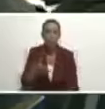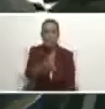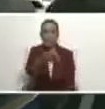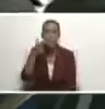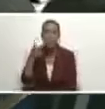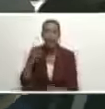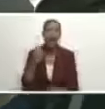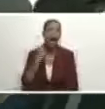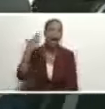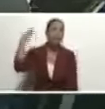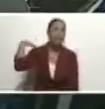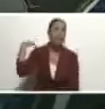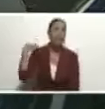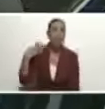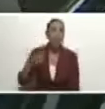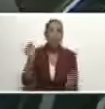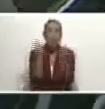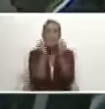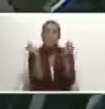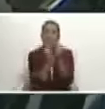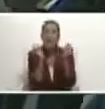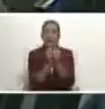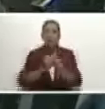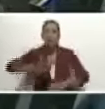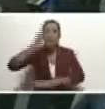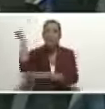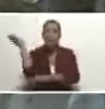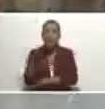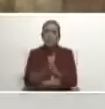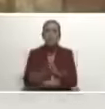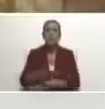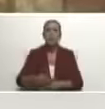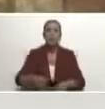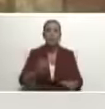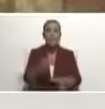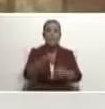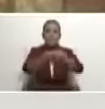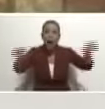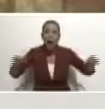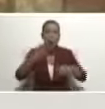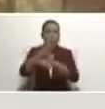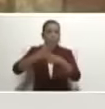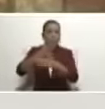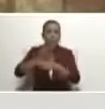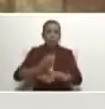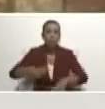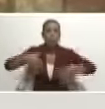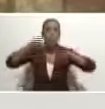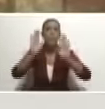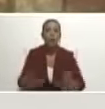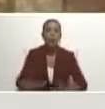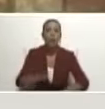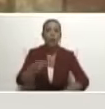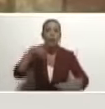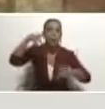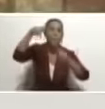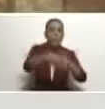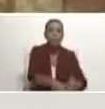pistolas antiguas, con piedra, con machete, con palo, paramos al invasor.